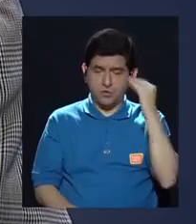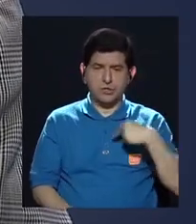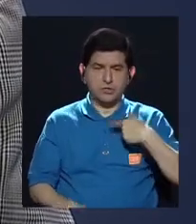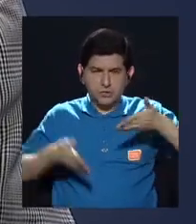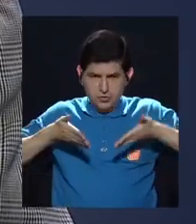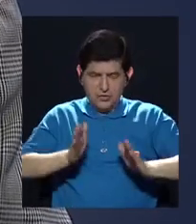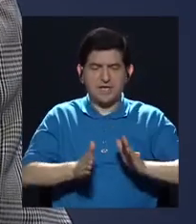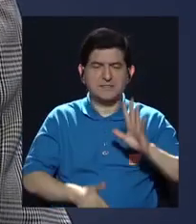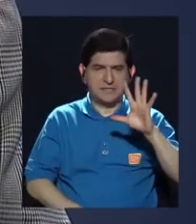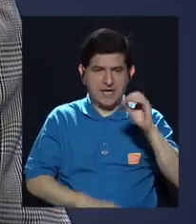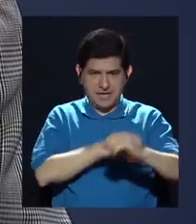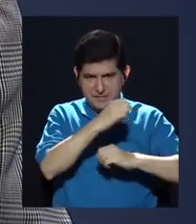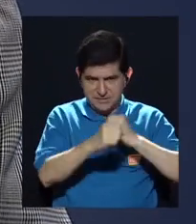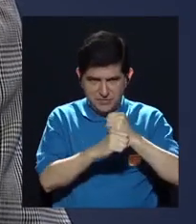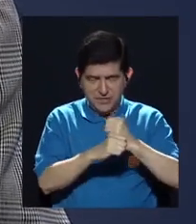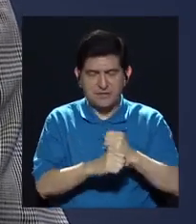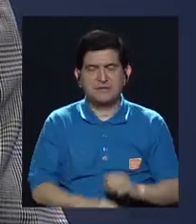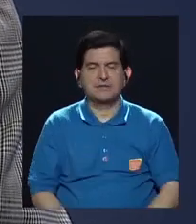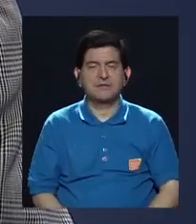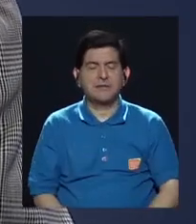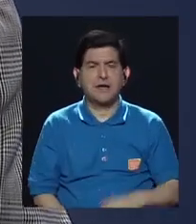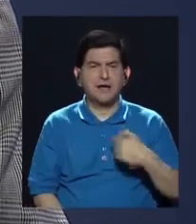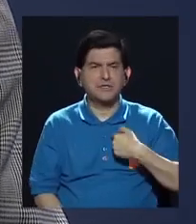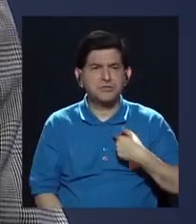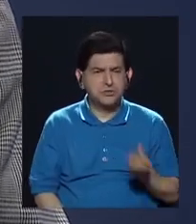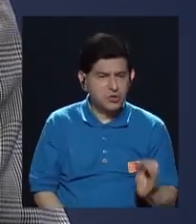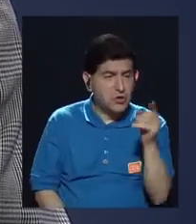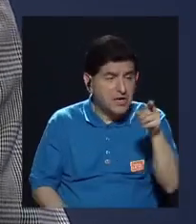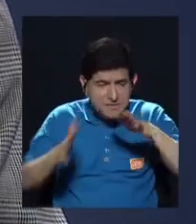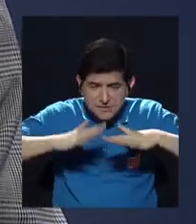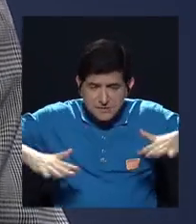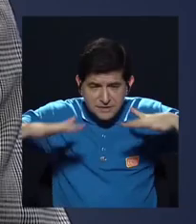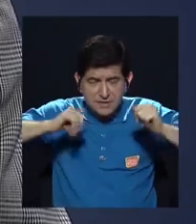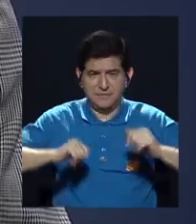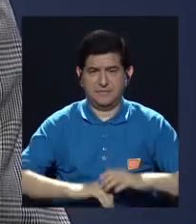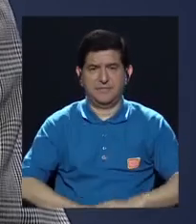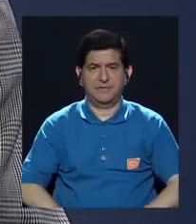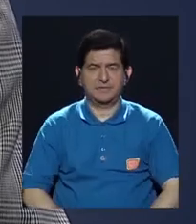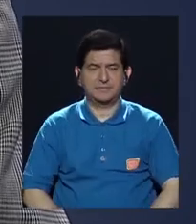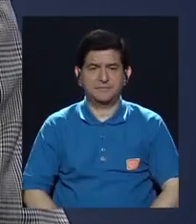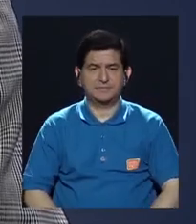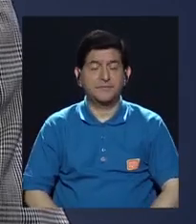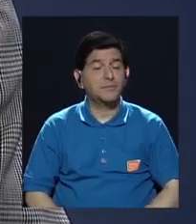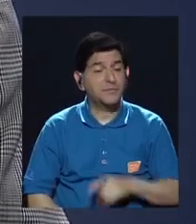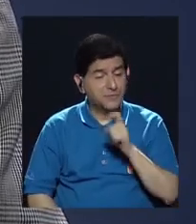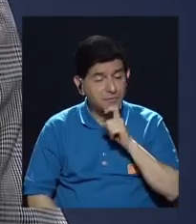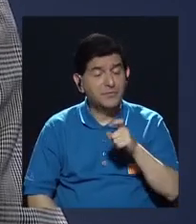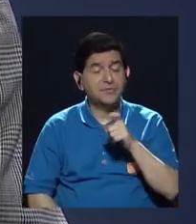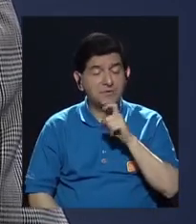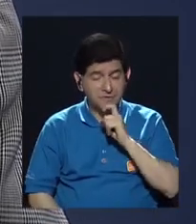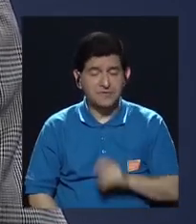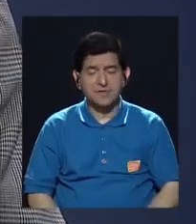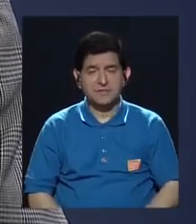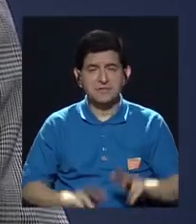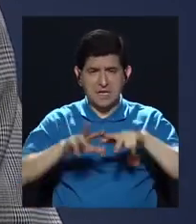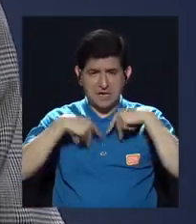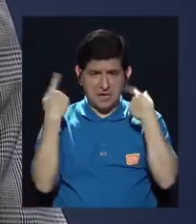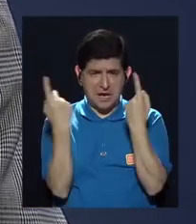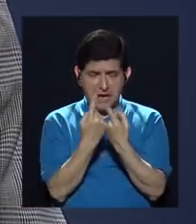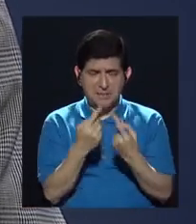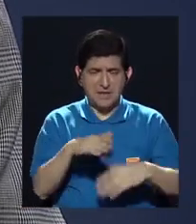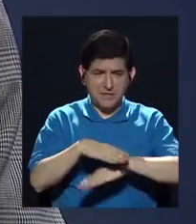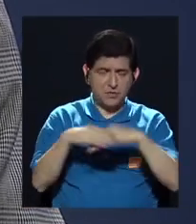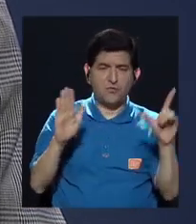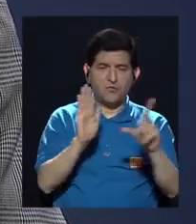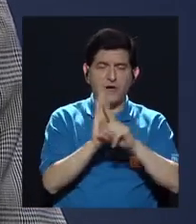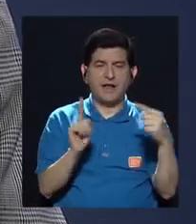cosas. Yo nací en el 50, después del 48, pero crecí en ese ambiente. Fue duro, el partido estuvo muchos